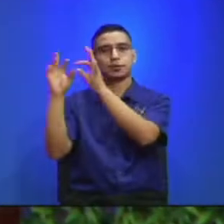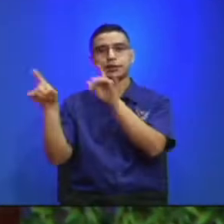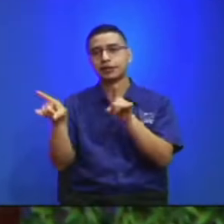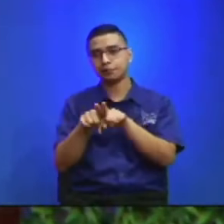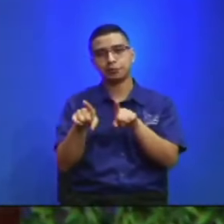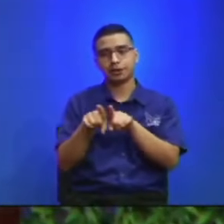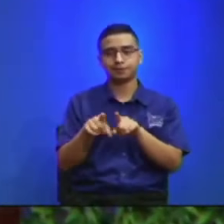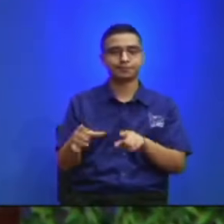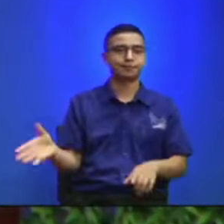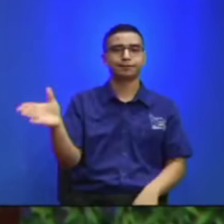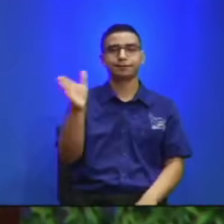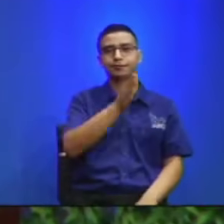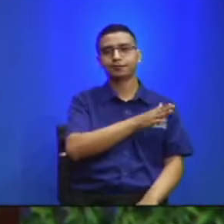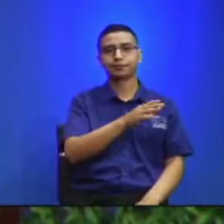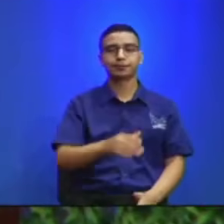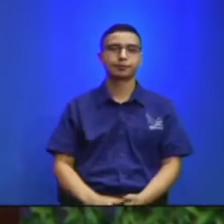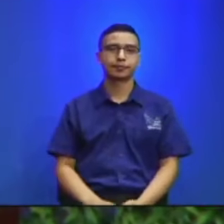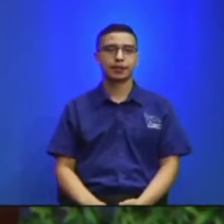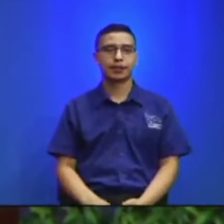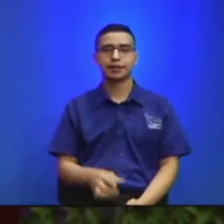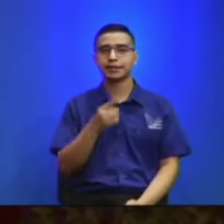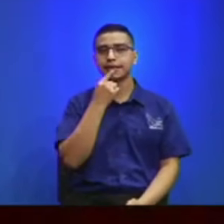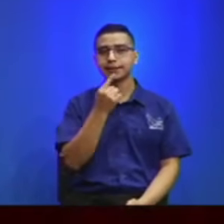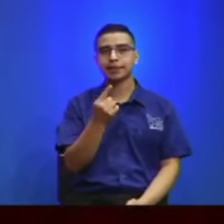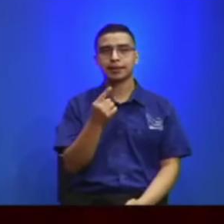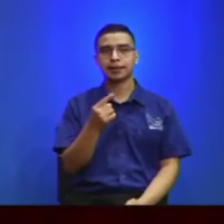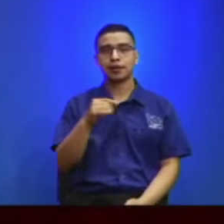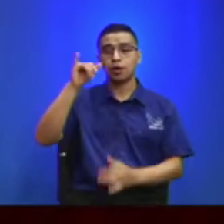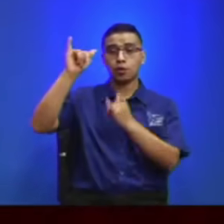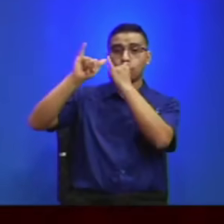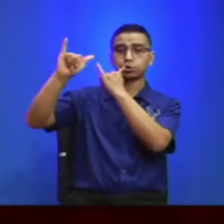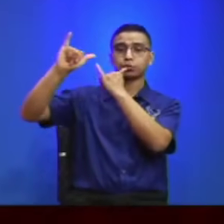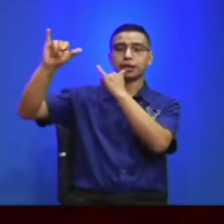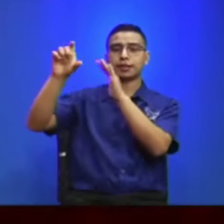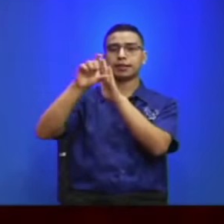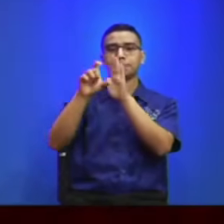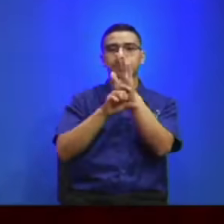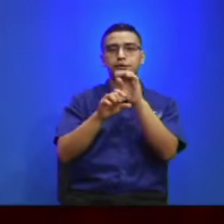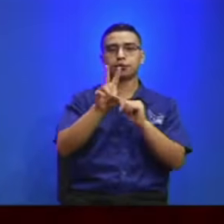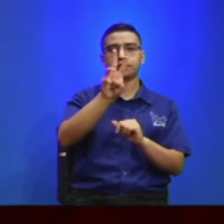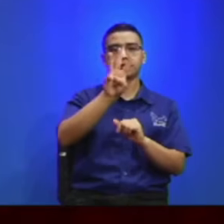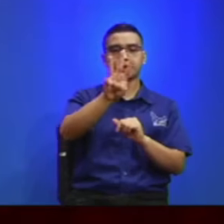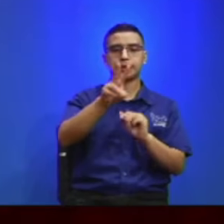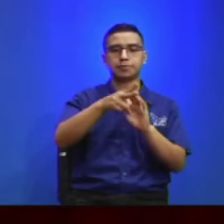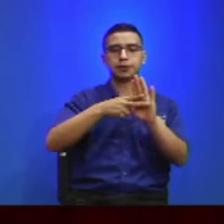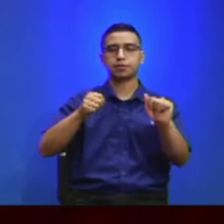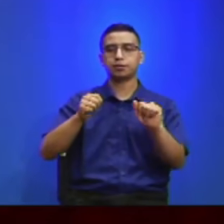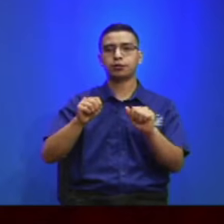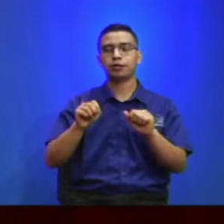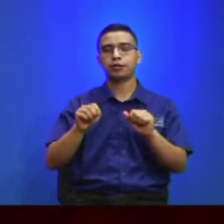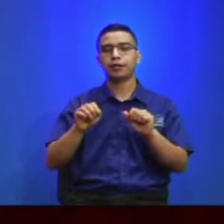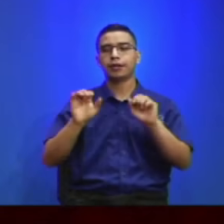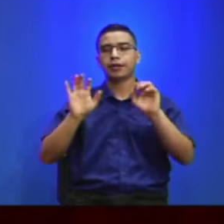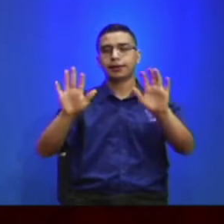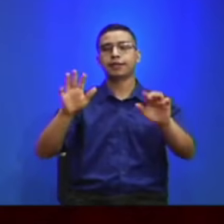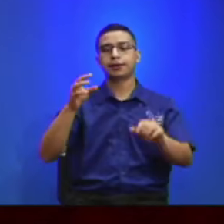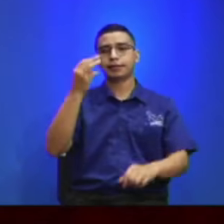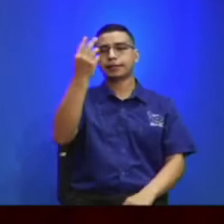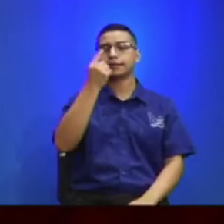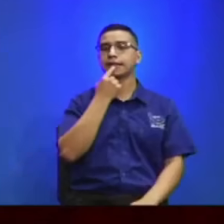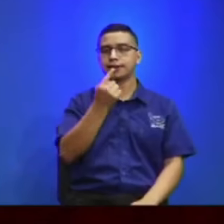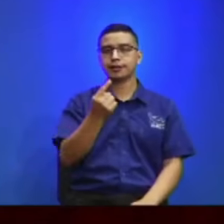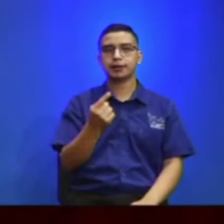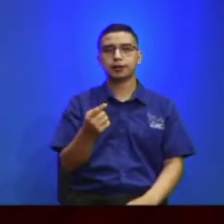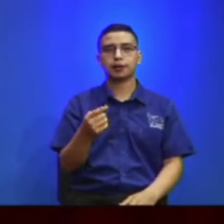este versículo y josué en josué 313 sucederá que cuando las plantas de los pies de los sacerdotes que llevan el arca del